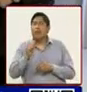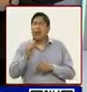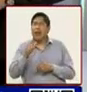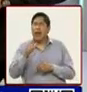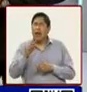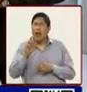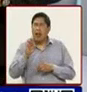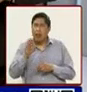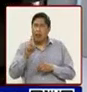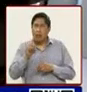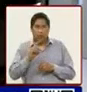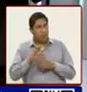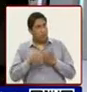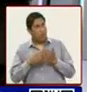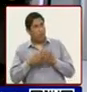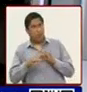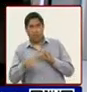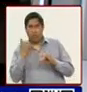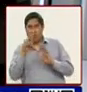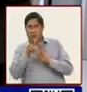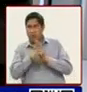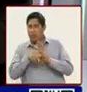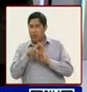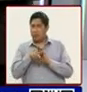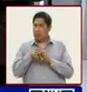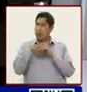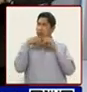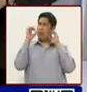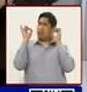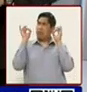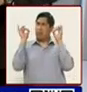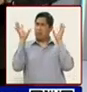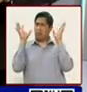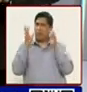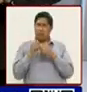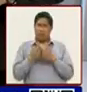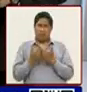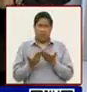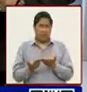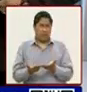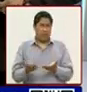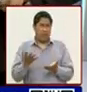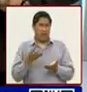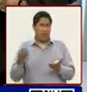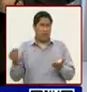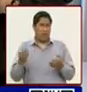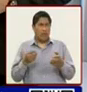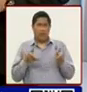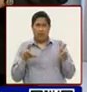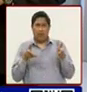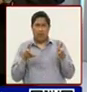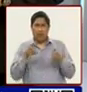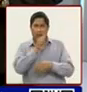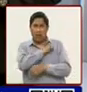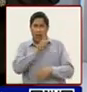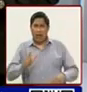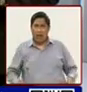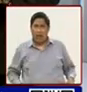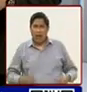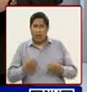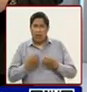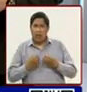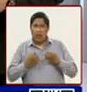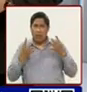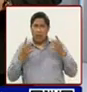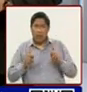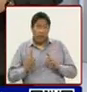incertidumbre después de ver que este talud sea derrumbado y en particular que las imágenes muestran, alcalde, que hay mucha gente que se